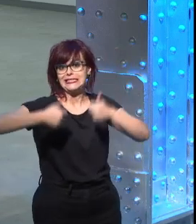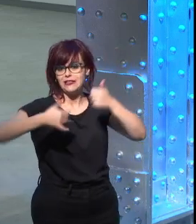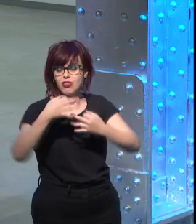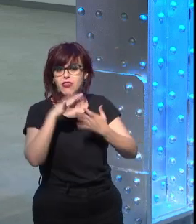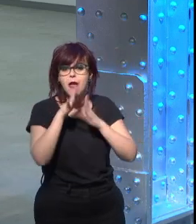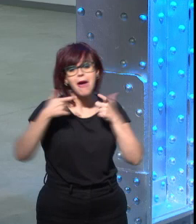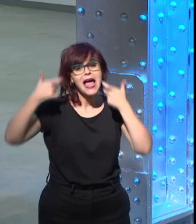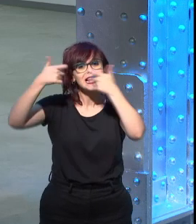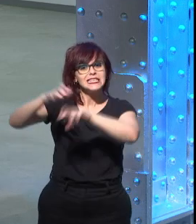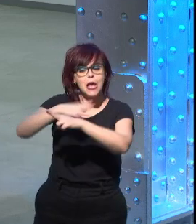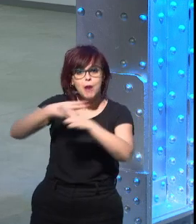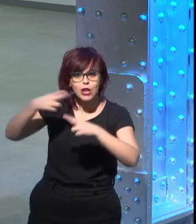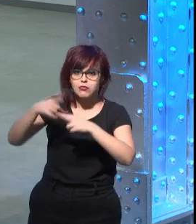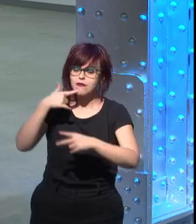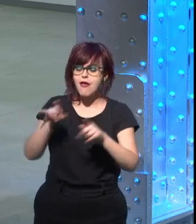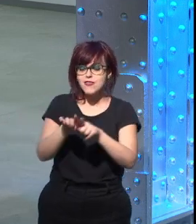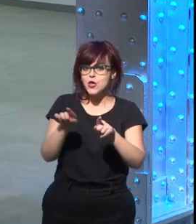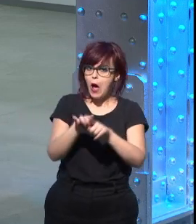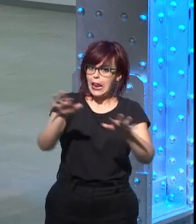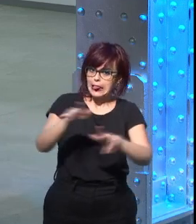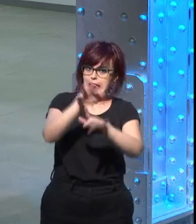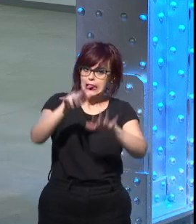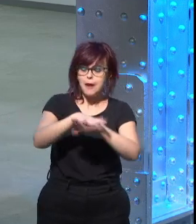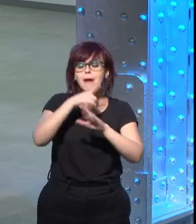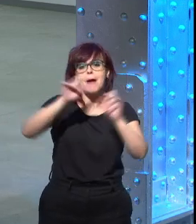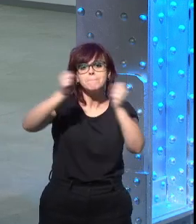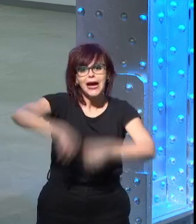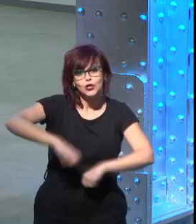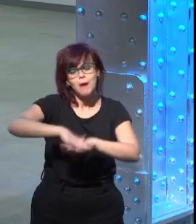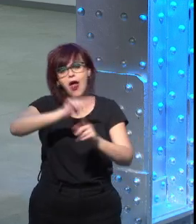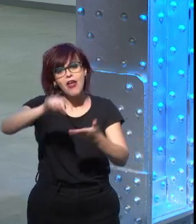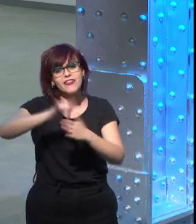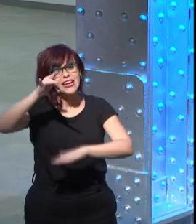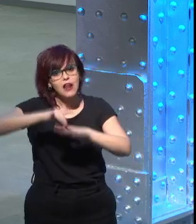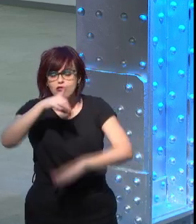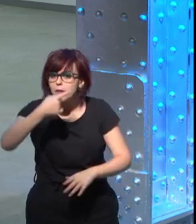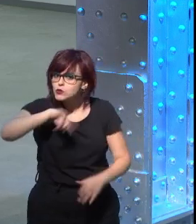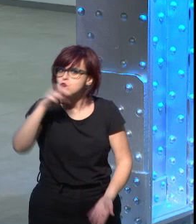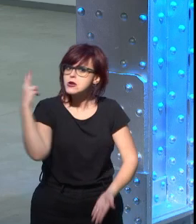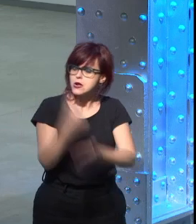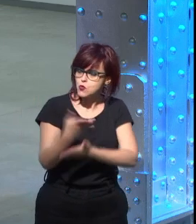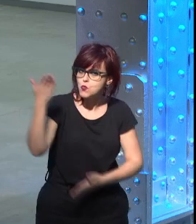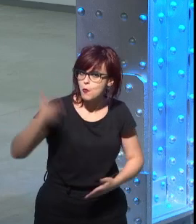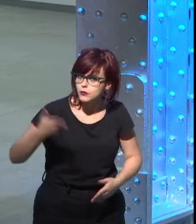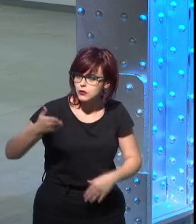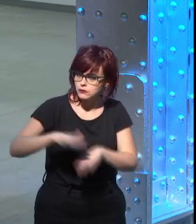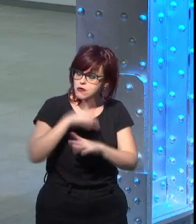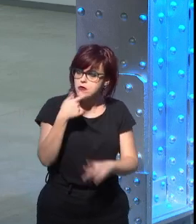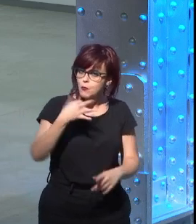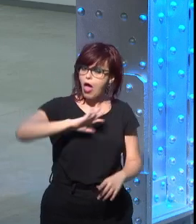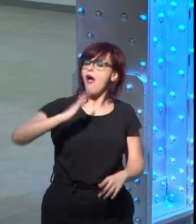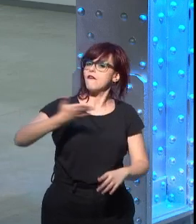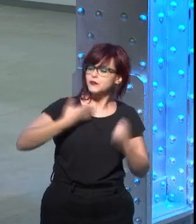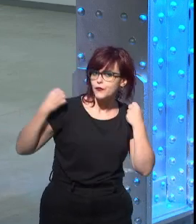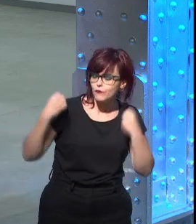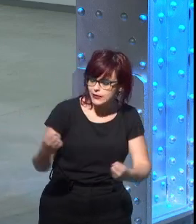a la clase política y para que acepten un pacto de Estado por la digitalización. Pero nos jugamos mucho. Y yo creo